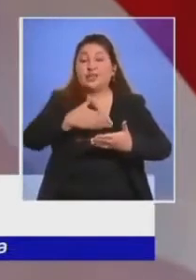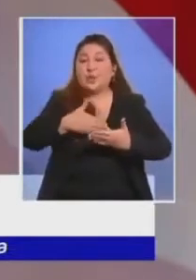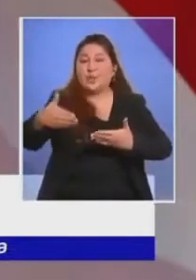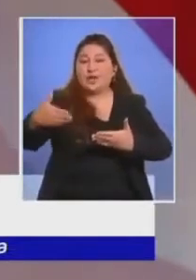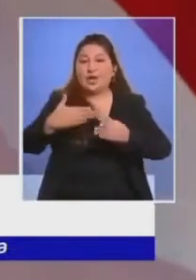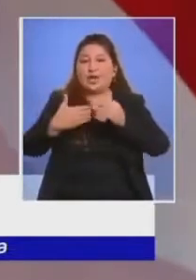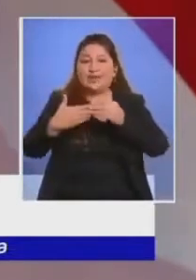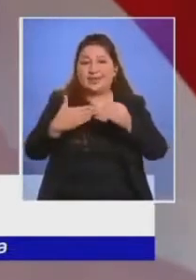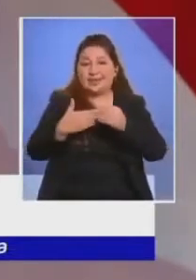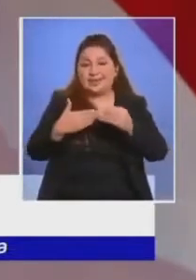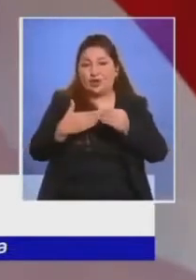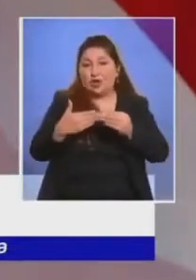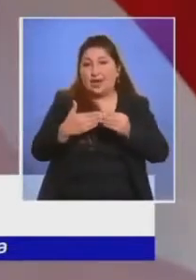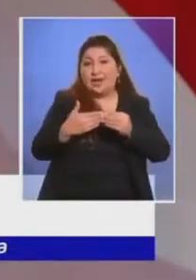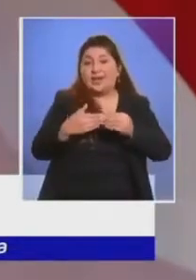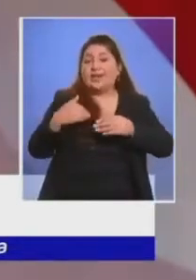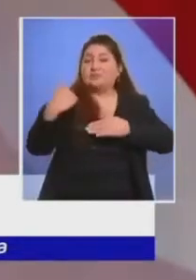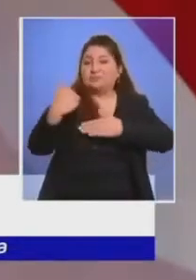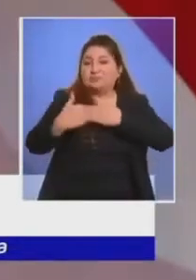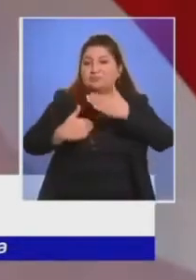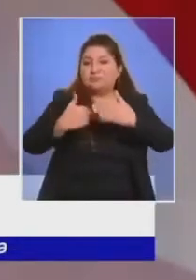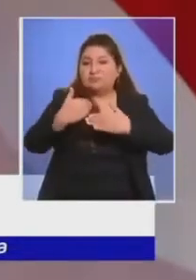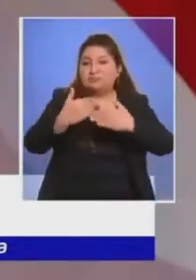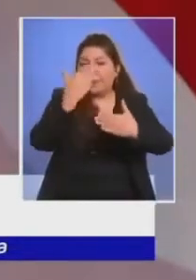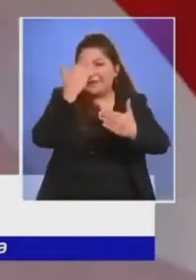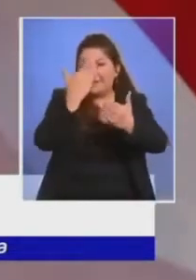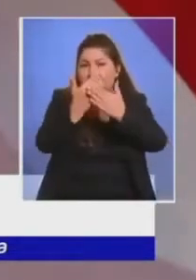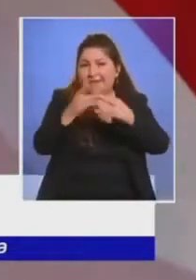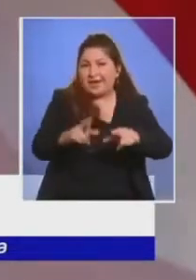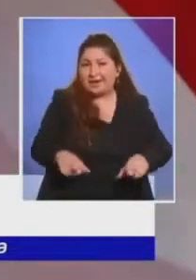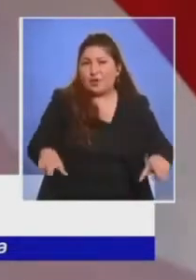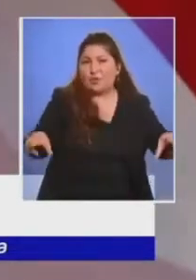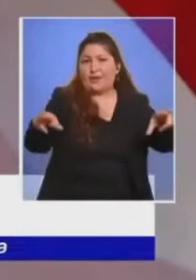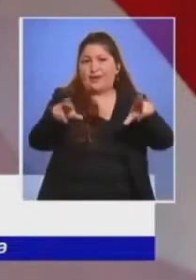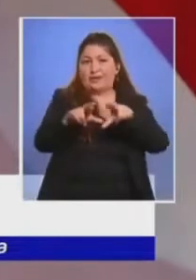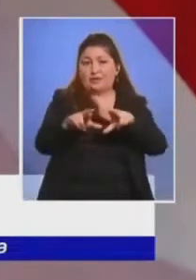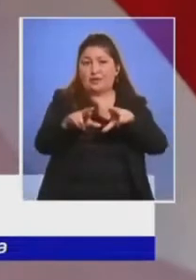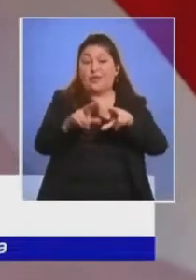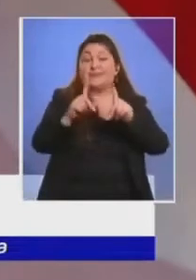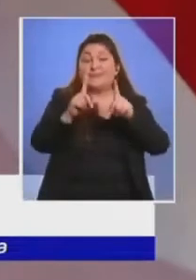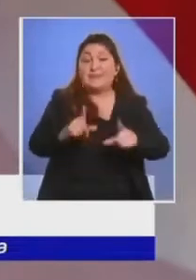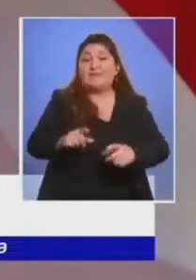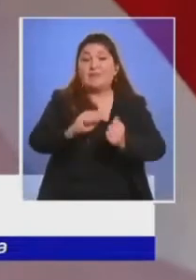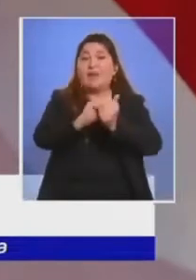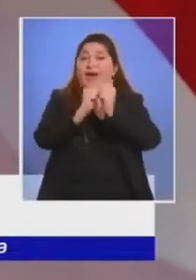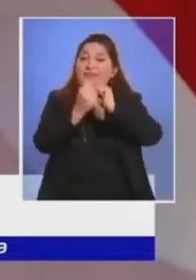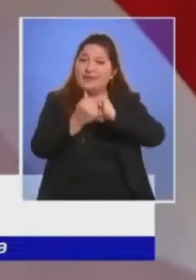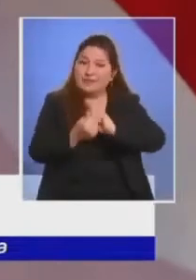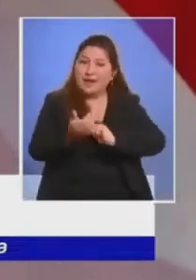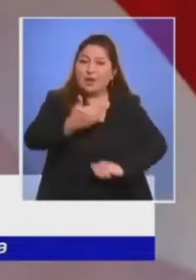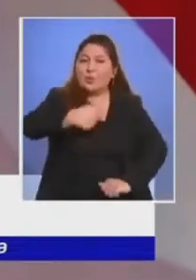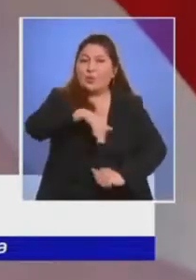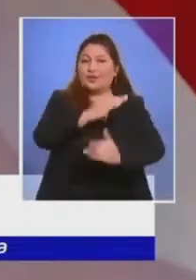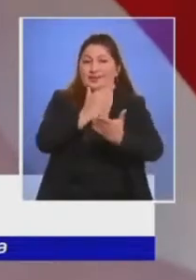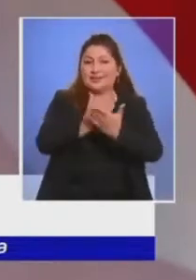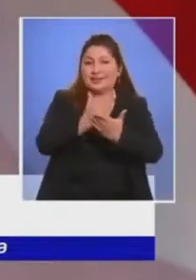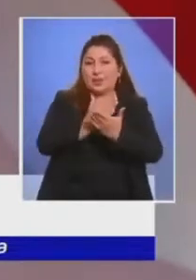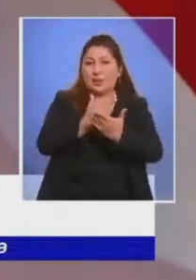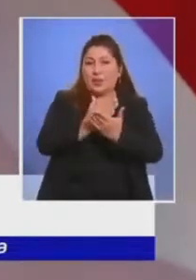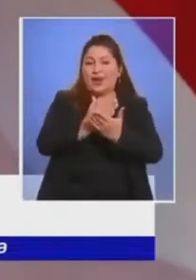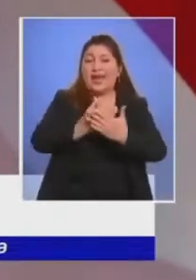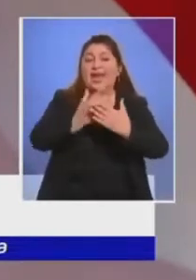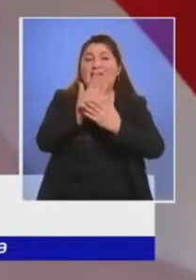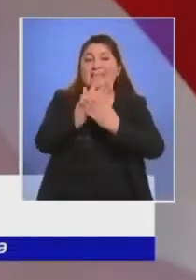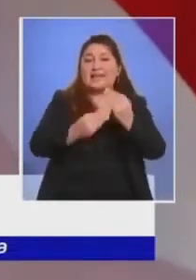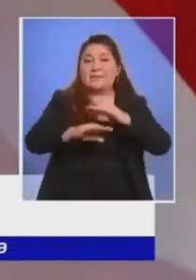de transitoria para enfrentar la recuperación. Tenemos que ser capaces de adaptar nuestras escuelas para poder terminar con esta